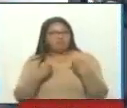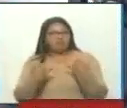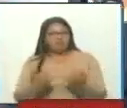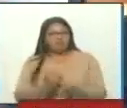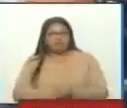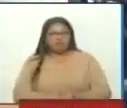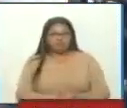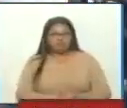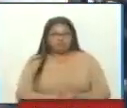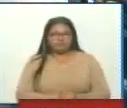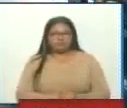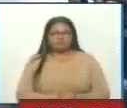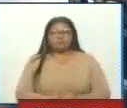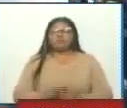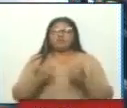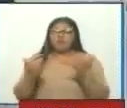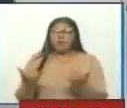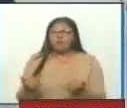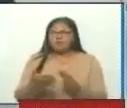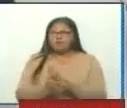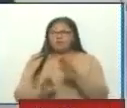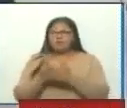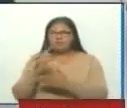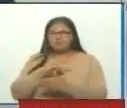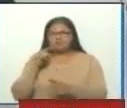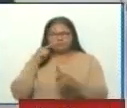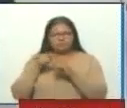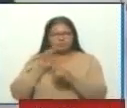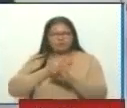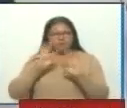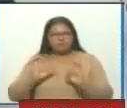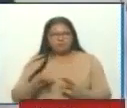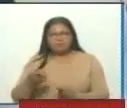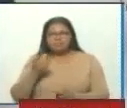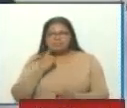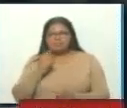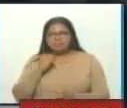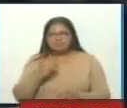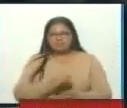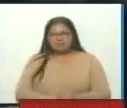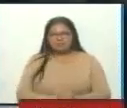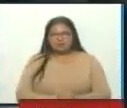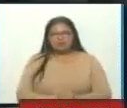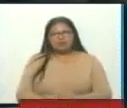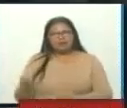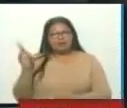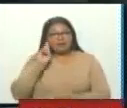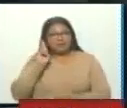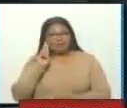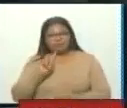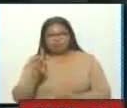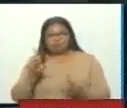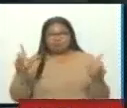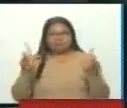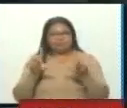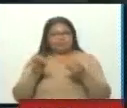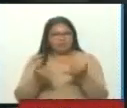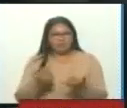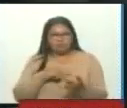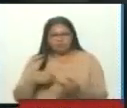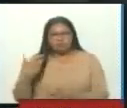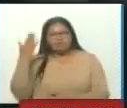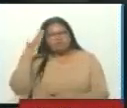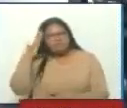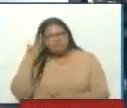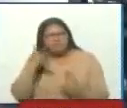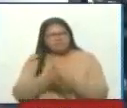su vida. Ahora, el papel fundamental de los medios tradicionales, es decir, la radio, no la televisión, porque la televisión... Ya sabíamos lo que estaba ocurriendo estaba en